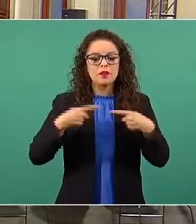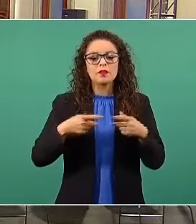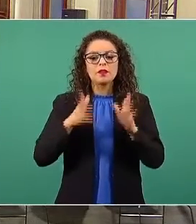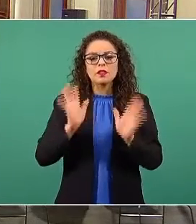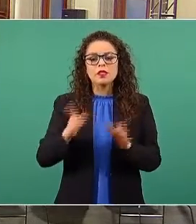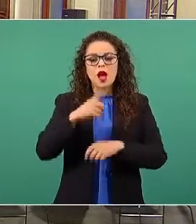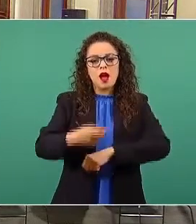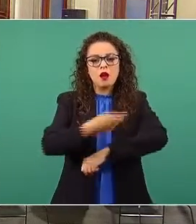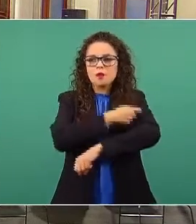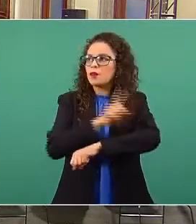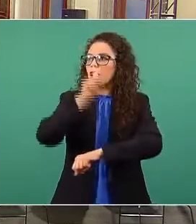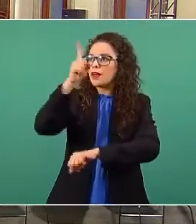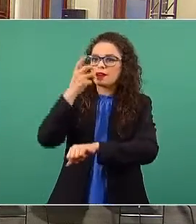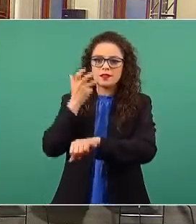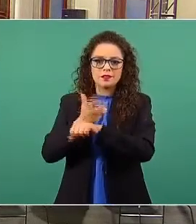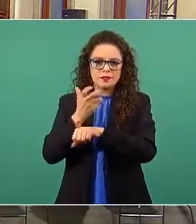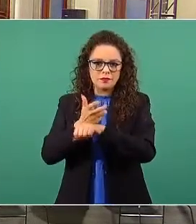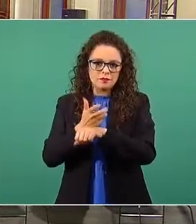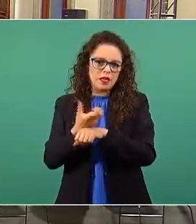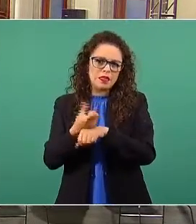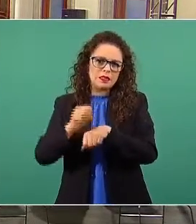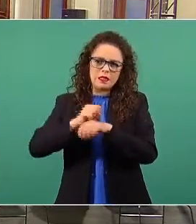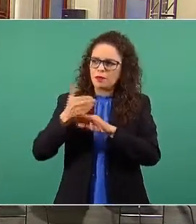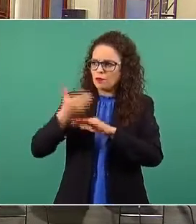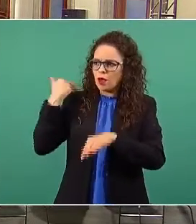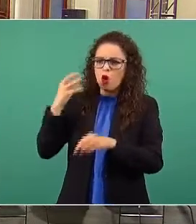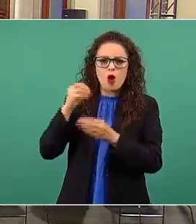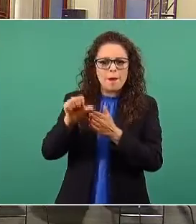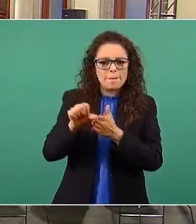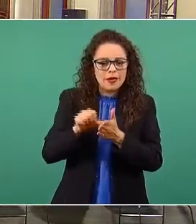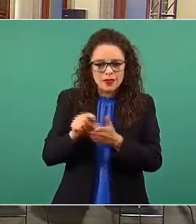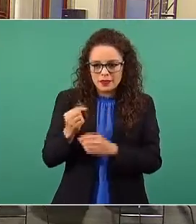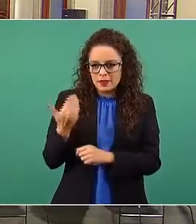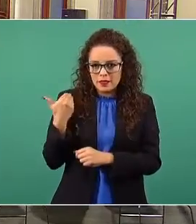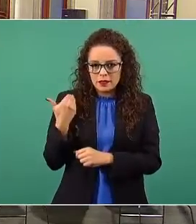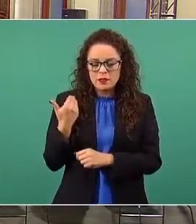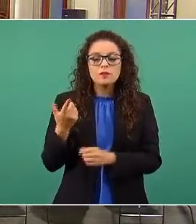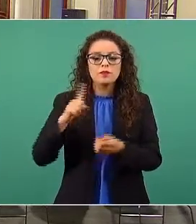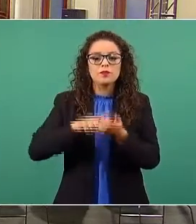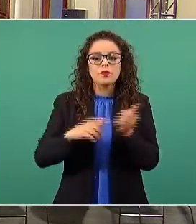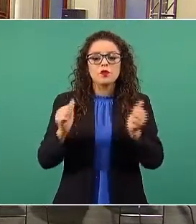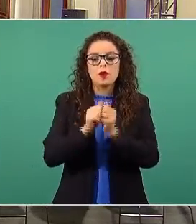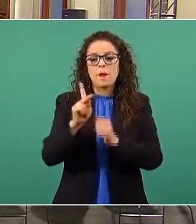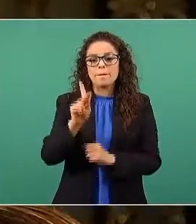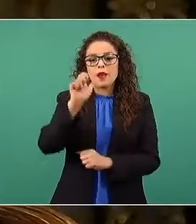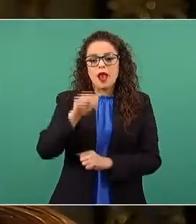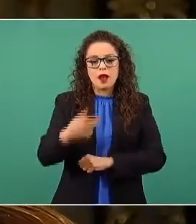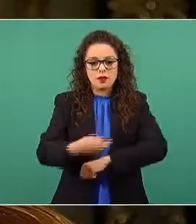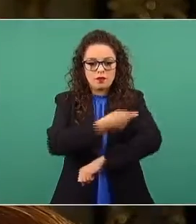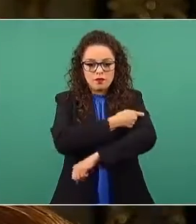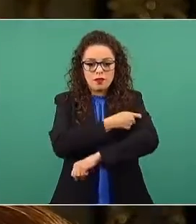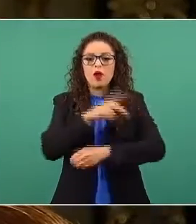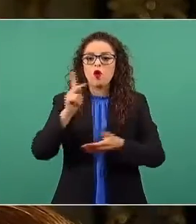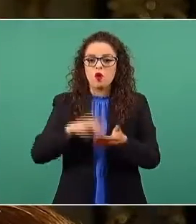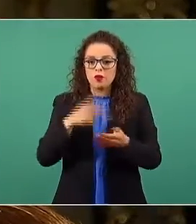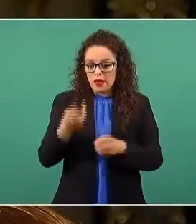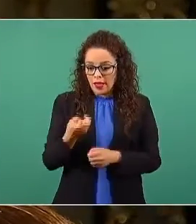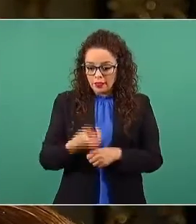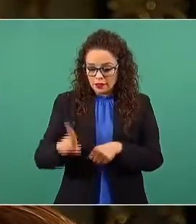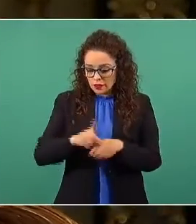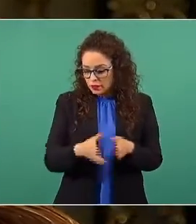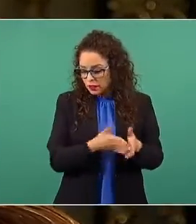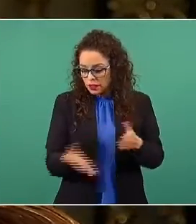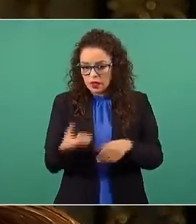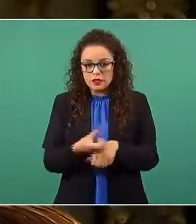Estados Unidos hace algunas semanas o meses y de nuevo, de acuerdo al plan de vacunación, les toca pues en estos días o en estas